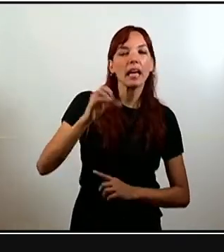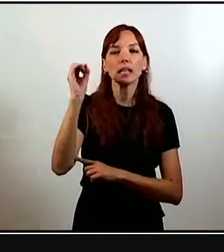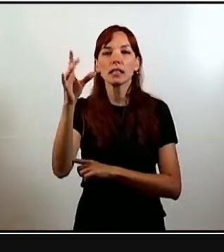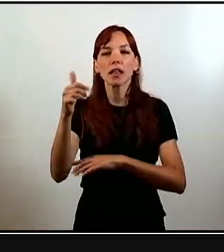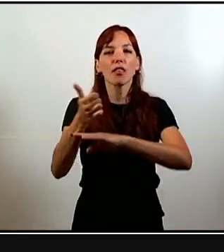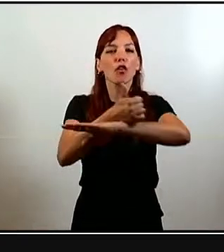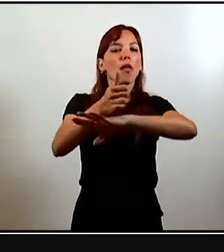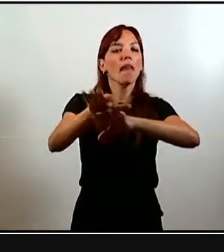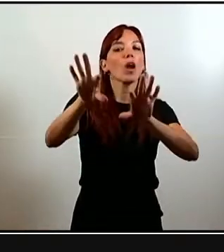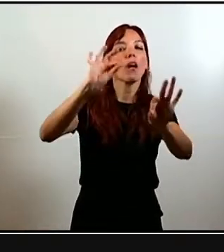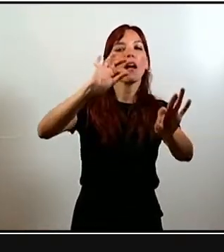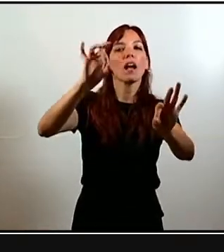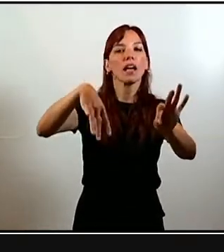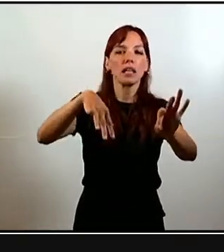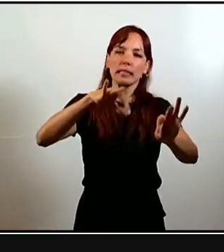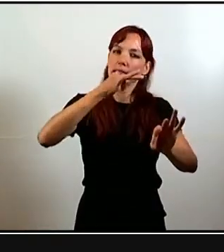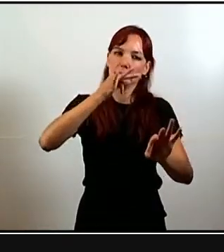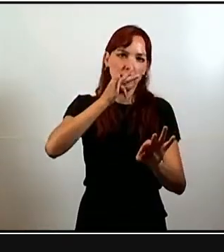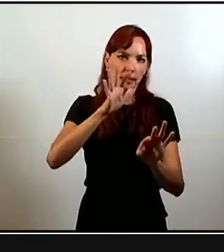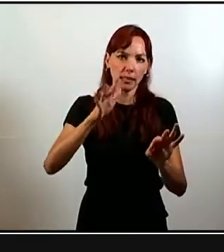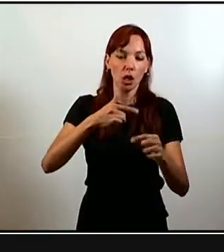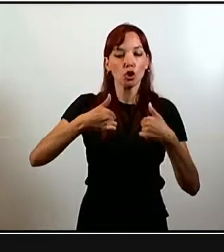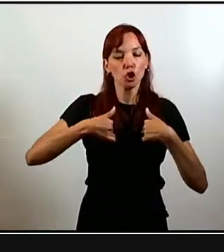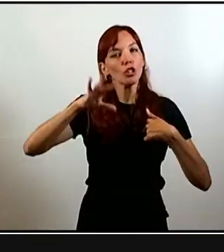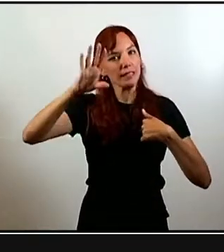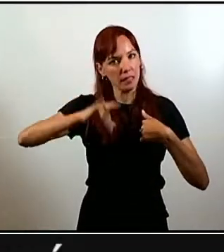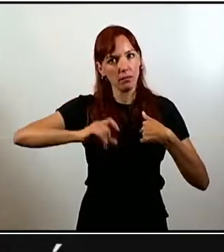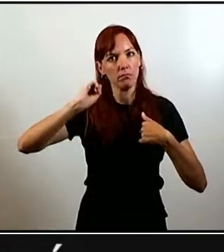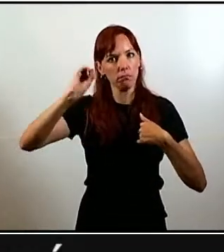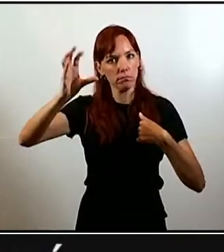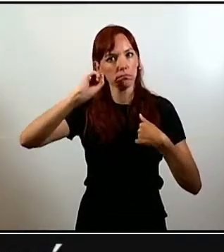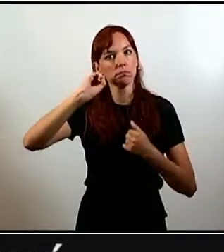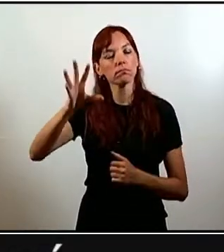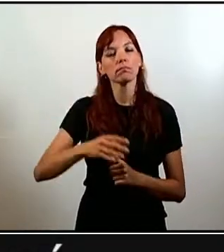discurso. Lo que sí puedo decir es que yo haré un discurso y